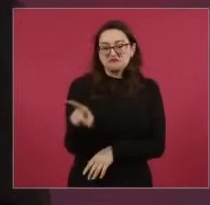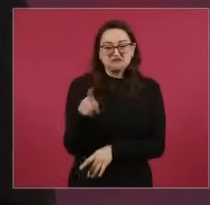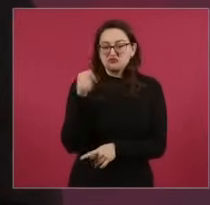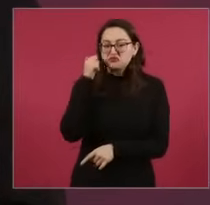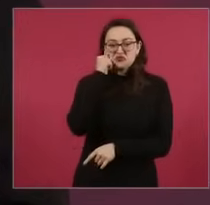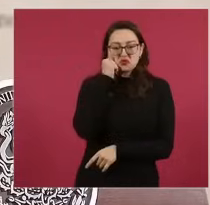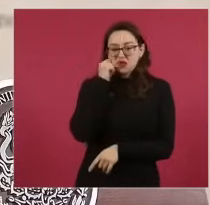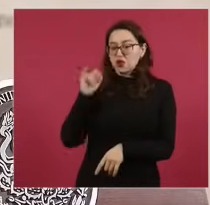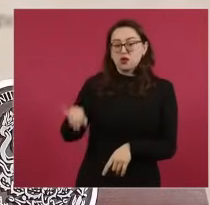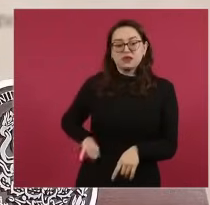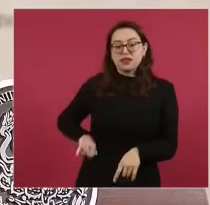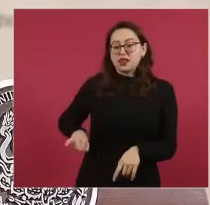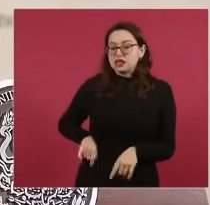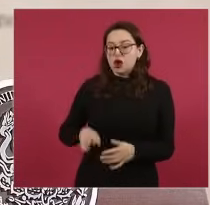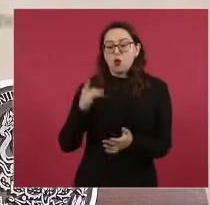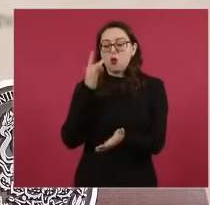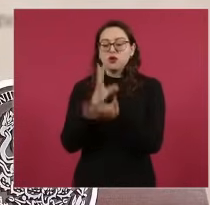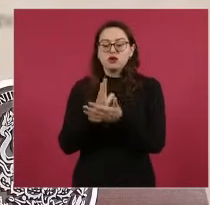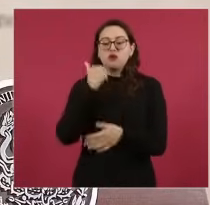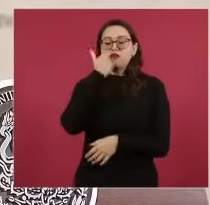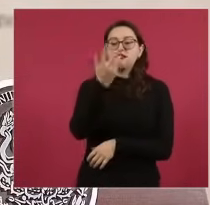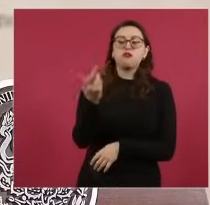Porque ellos tienen diferencias con nosotros.